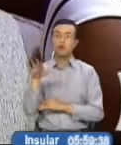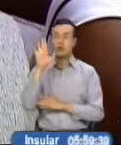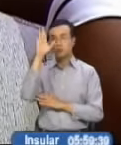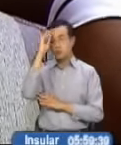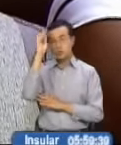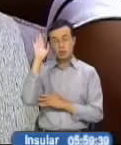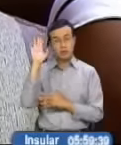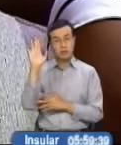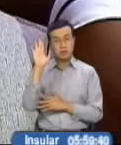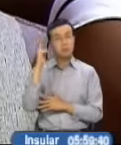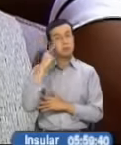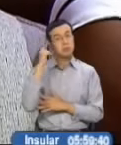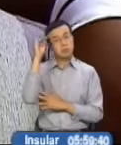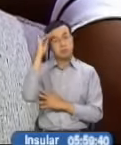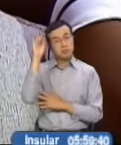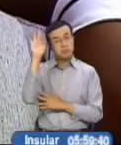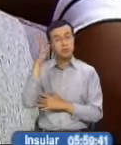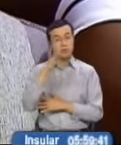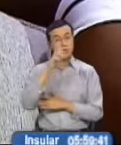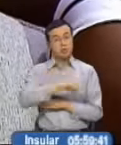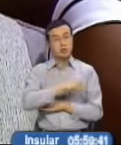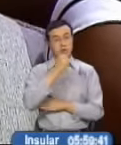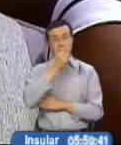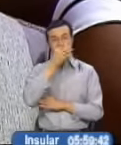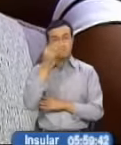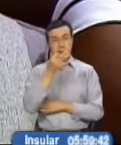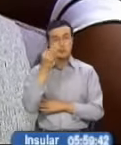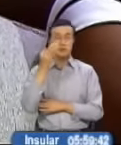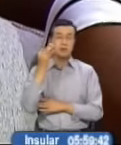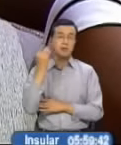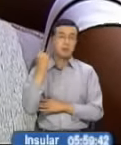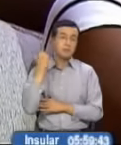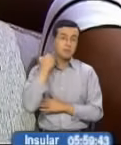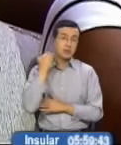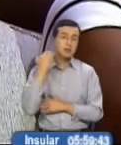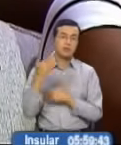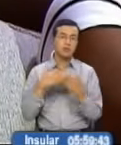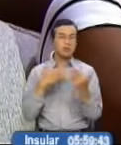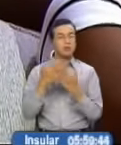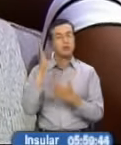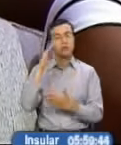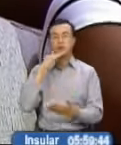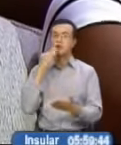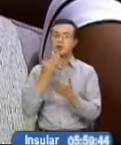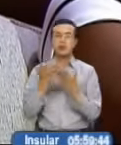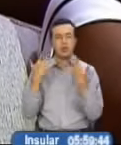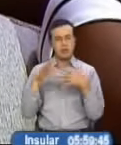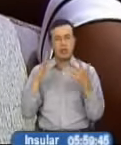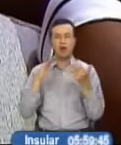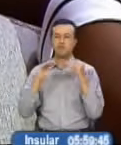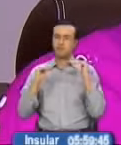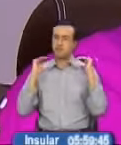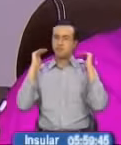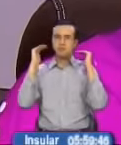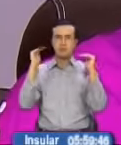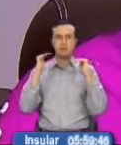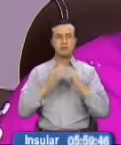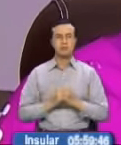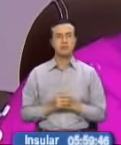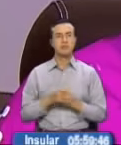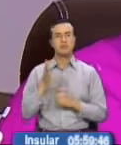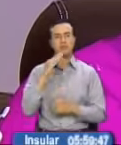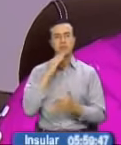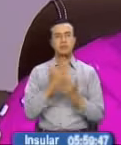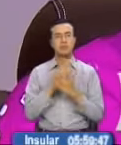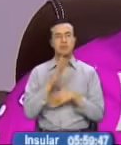voluntad. Y si es la voluntad de Él de que ganen, pues ganarán. Y si no, igual dándole gracias a Dios porque han llegado hasta donde han llegado ahorita. Que gracias a Dios